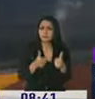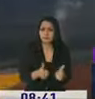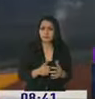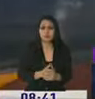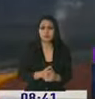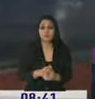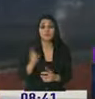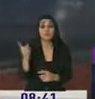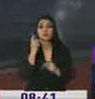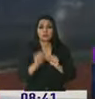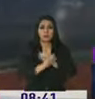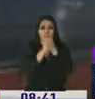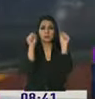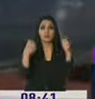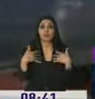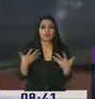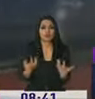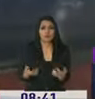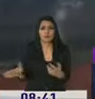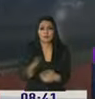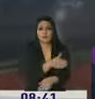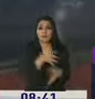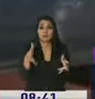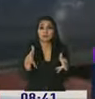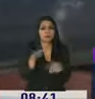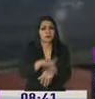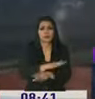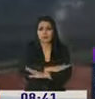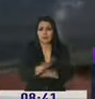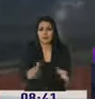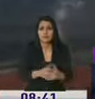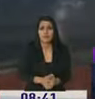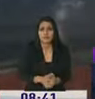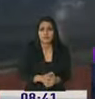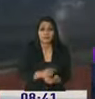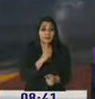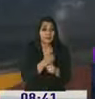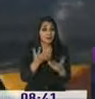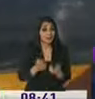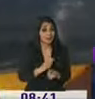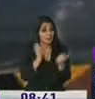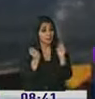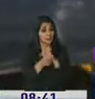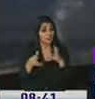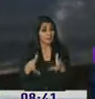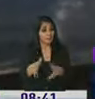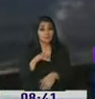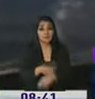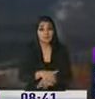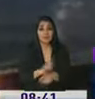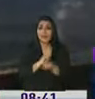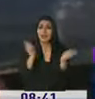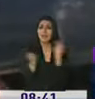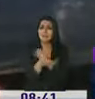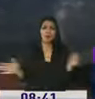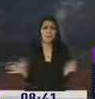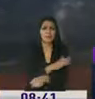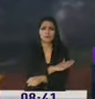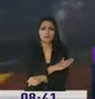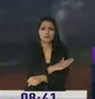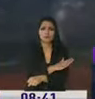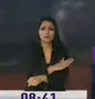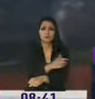en la mañana. Nosotros no queremos saber nada con los profesores de la tarde. Si los quieren cambiar a los profesores de la tarde, cámbienlo a toditos. Eso